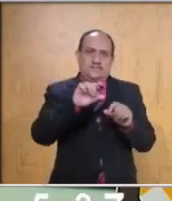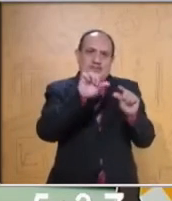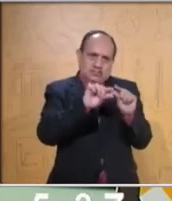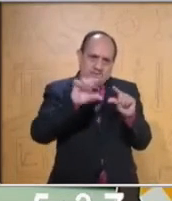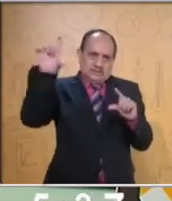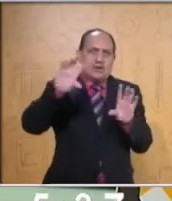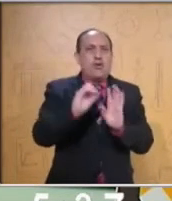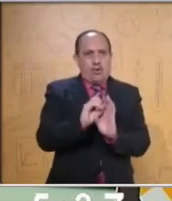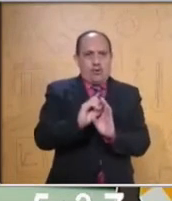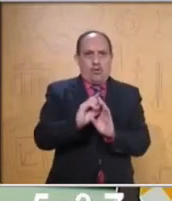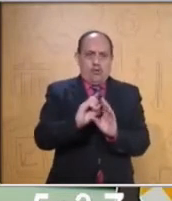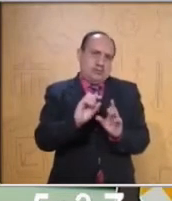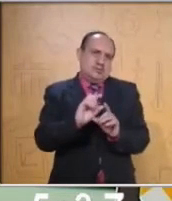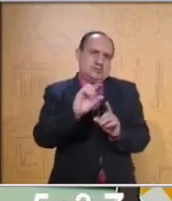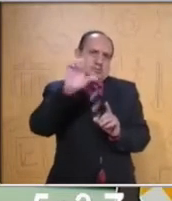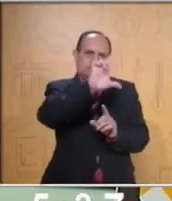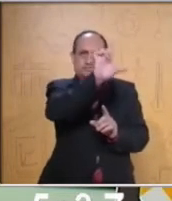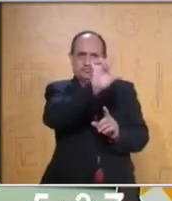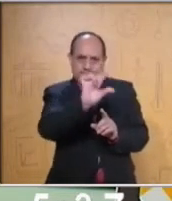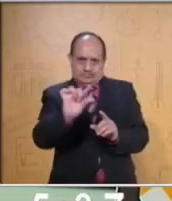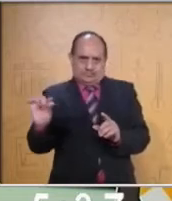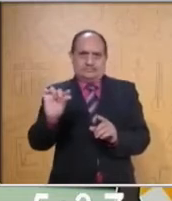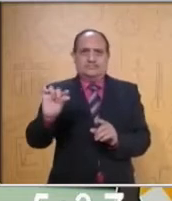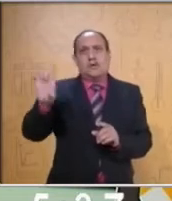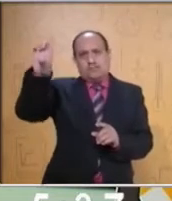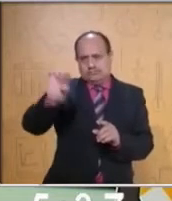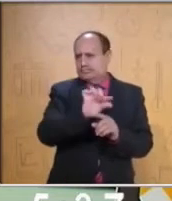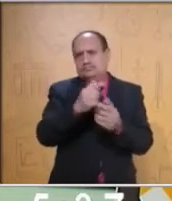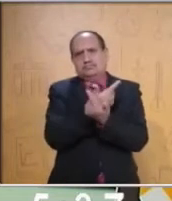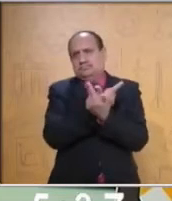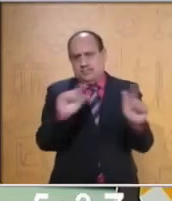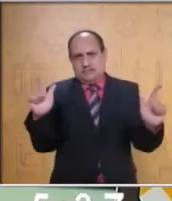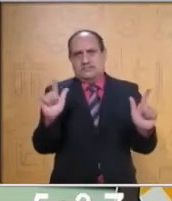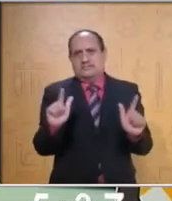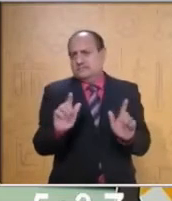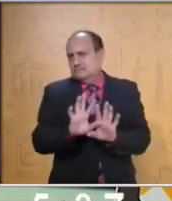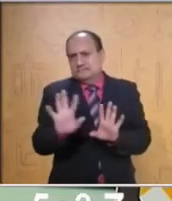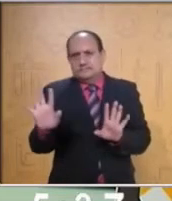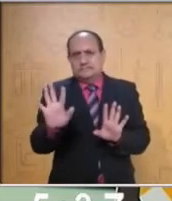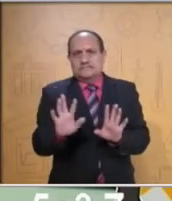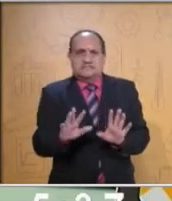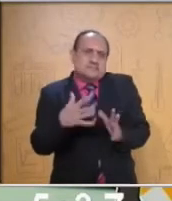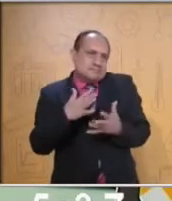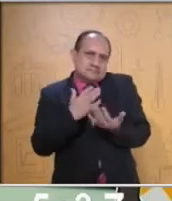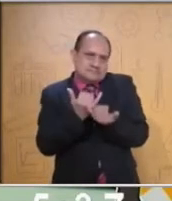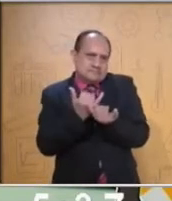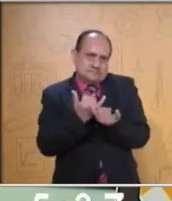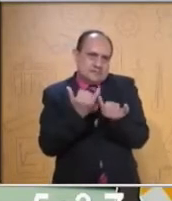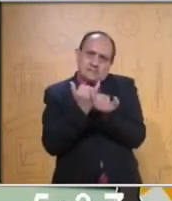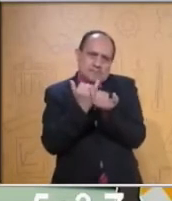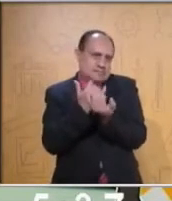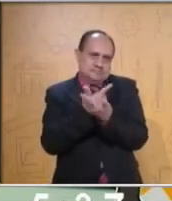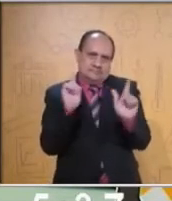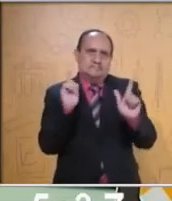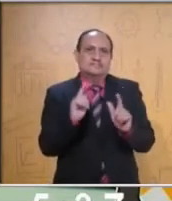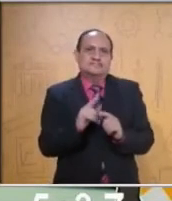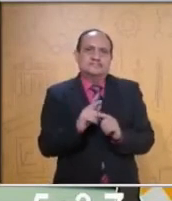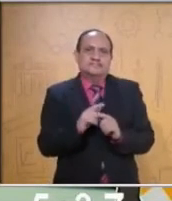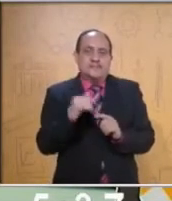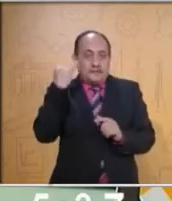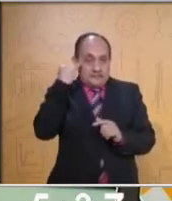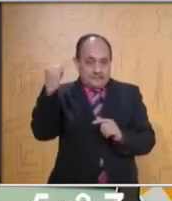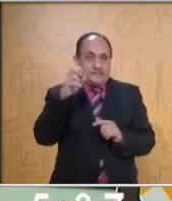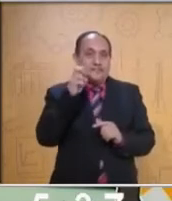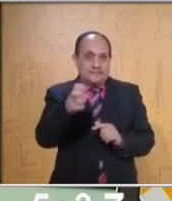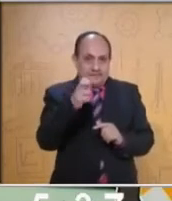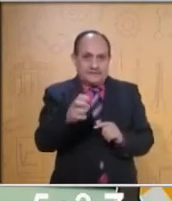o de manera descendente. Eso es indistinto, eso yo lo puedo manejar como yo quiera. Entonces, la idea es que